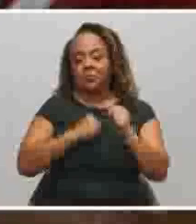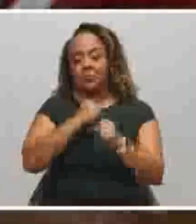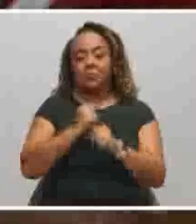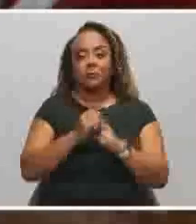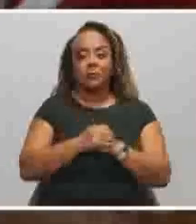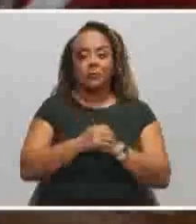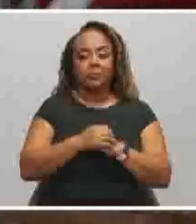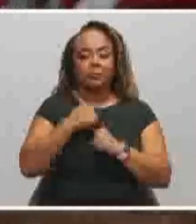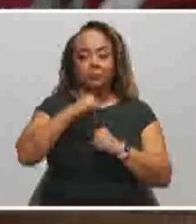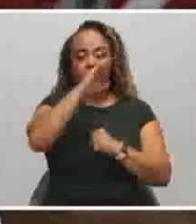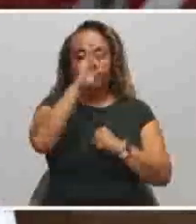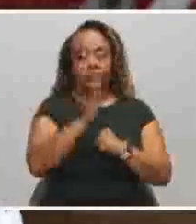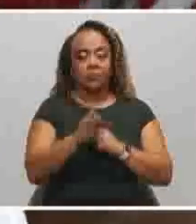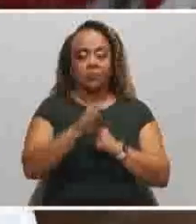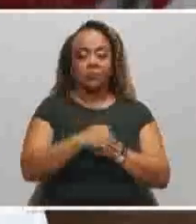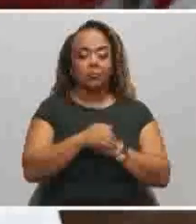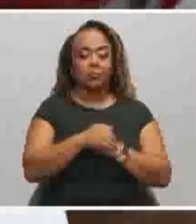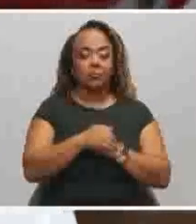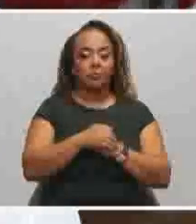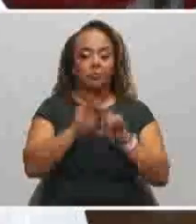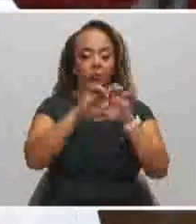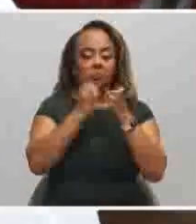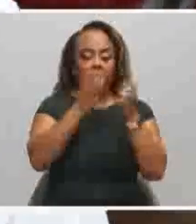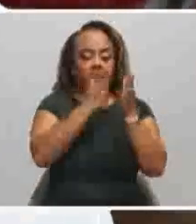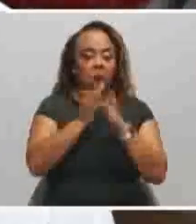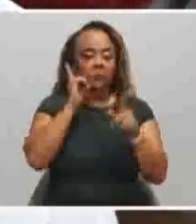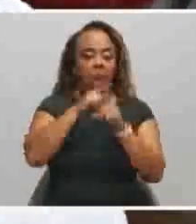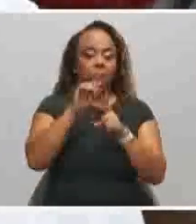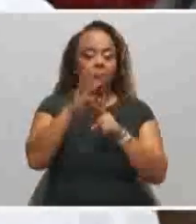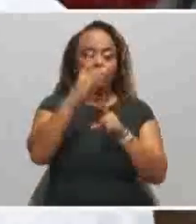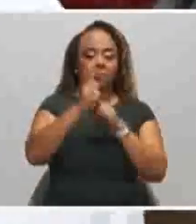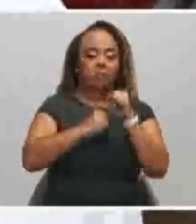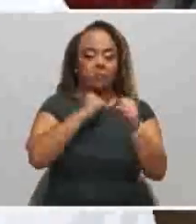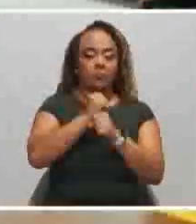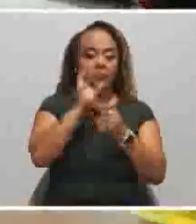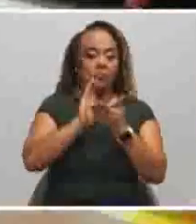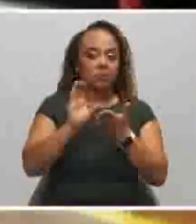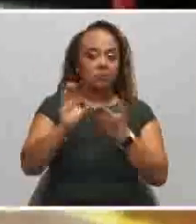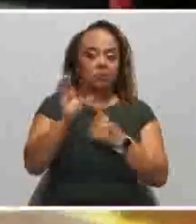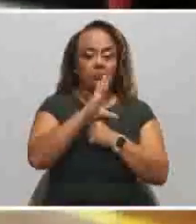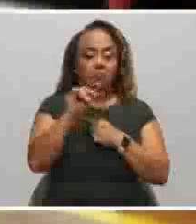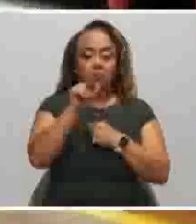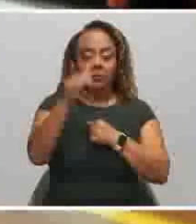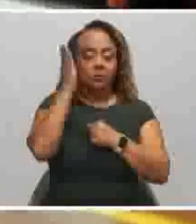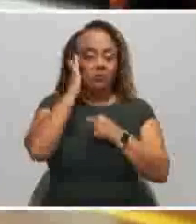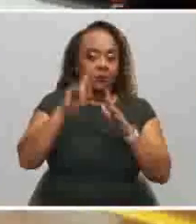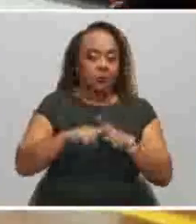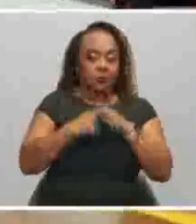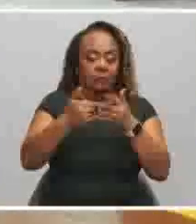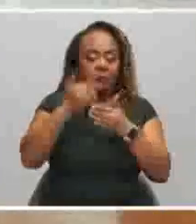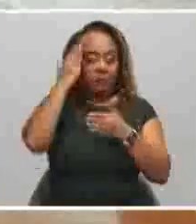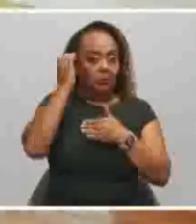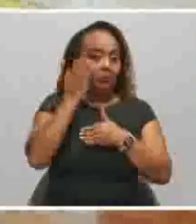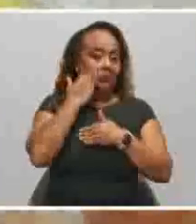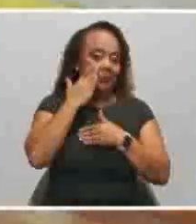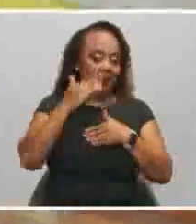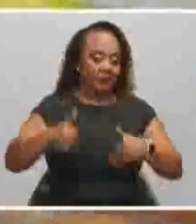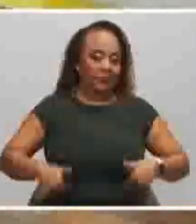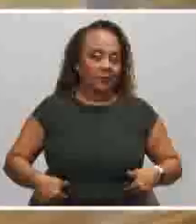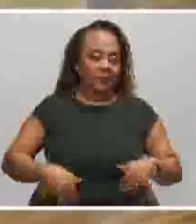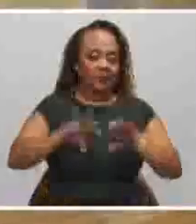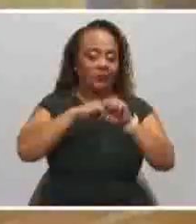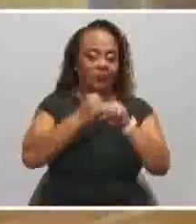menos yo nunca jugué básquet organizado hasta cuarto del colegio. Isaac empezó un poco antes porque mami era la entrenadora del equipo de la